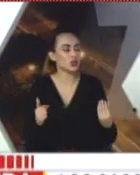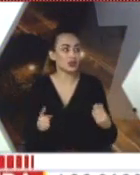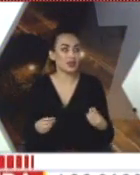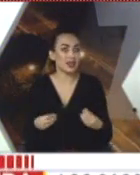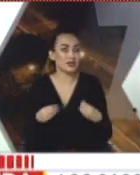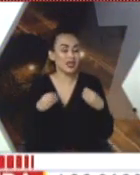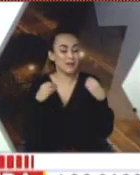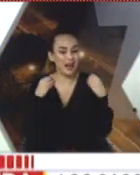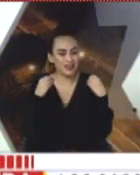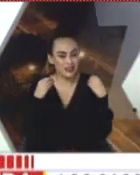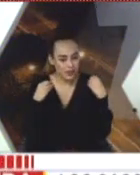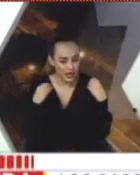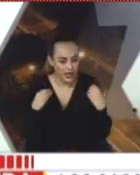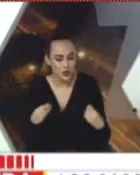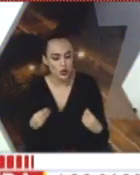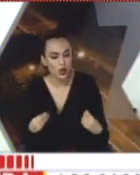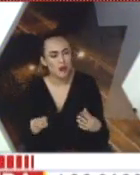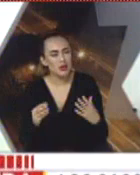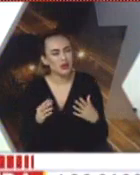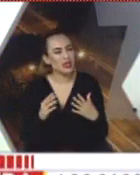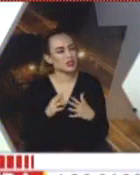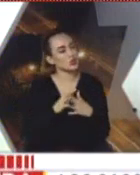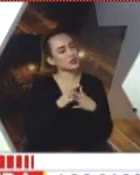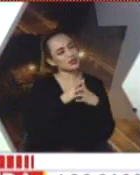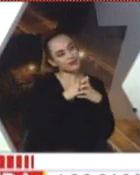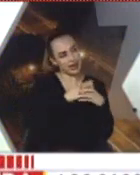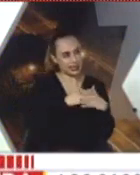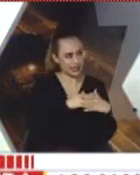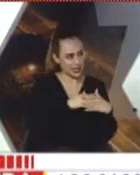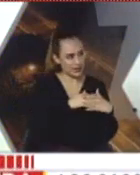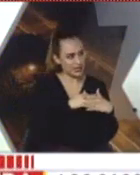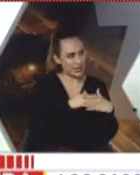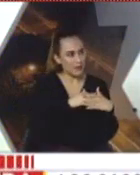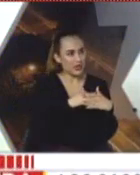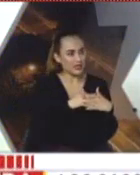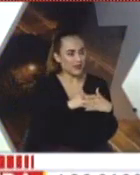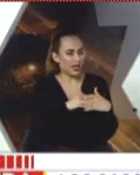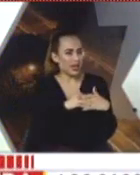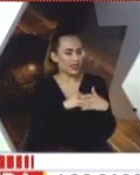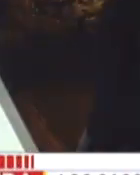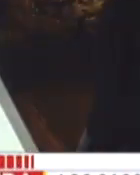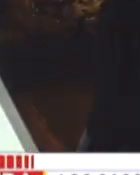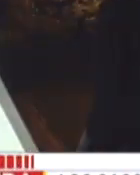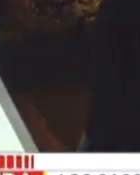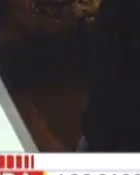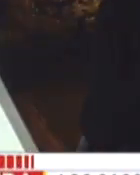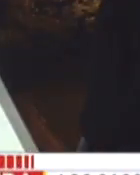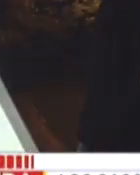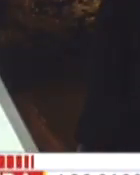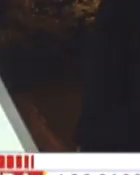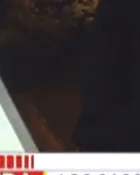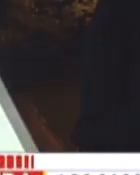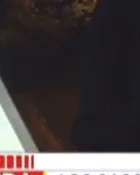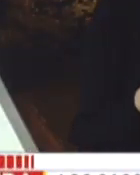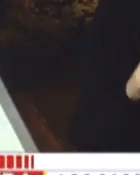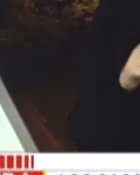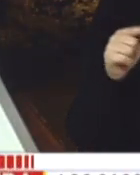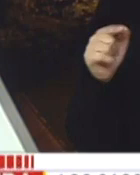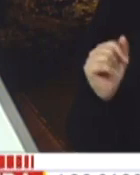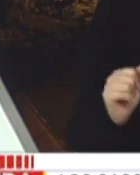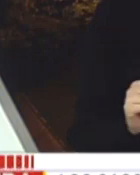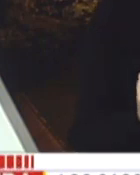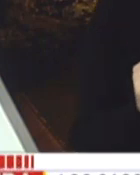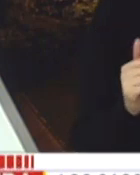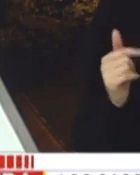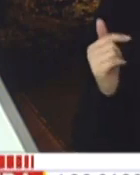calculando nosotros, tenemos que planificar Julio, pero creo que eso nos hace falta, ¿sabes? Planificar nuestras actividades, planificar